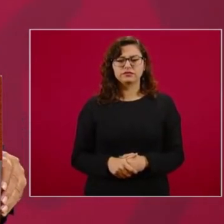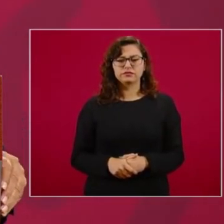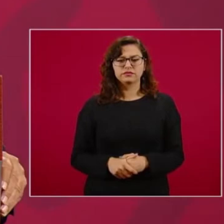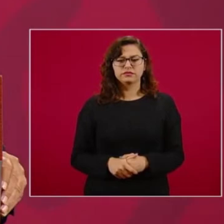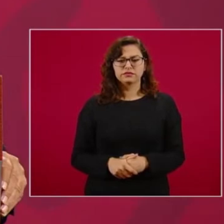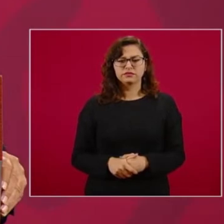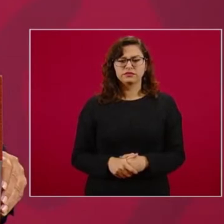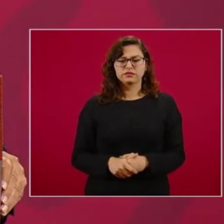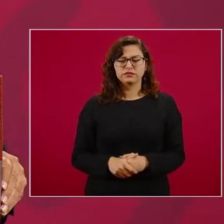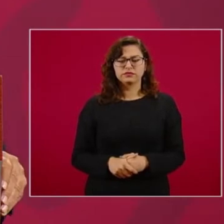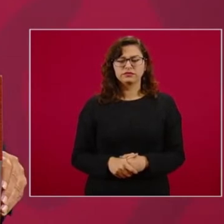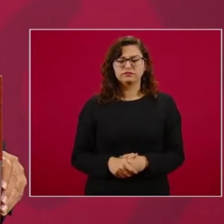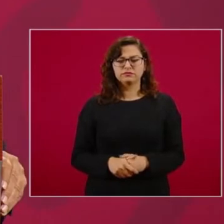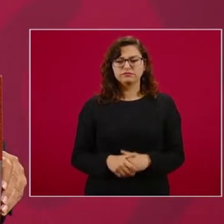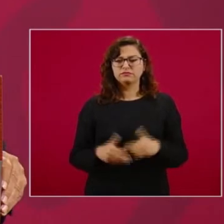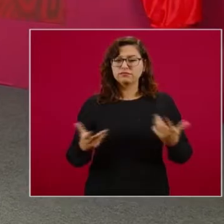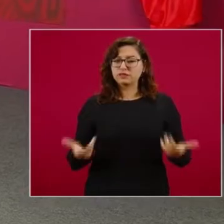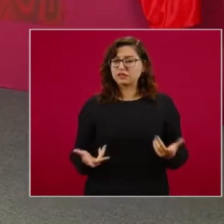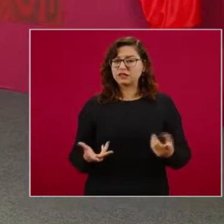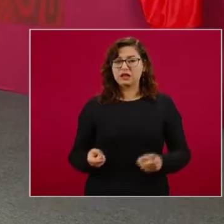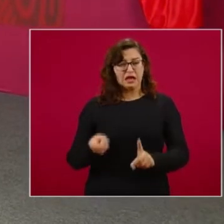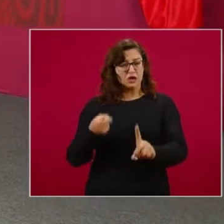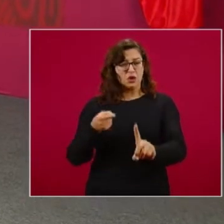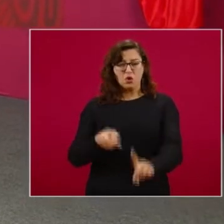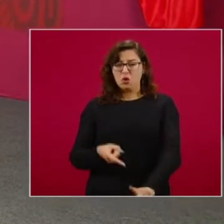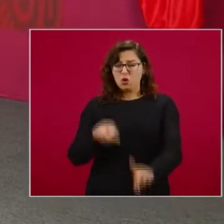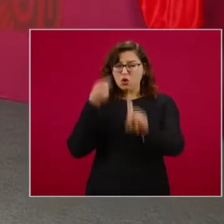que se consiga un ideal.